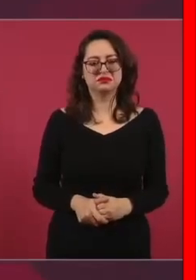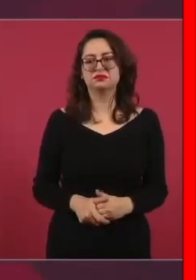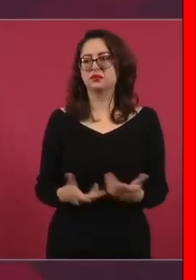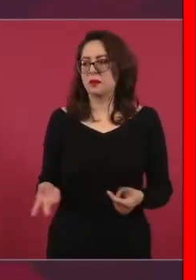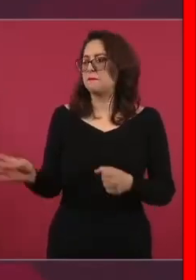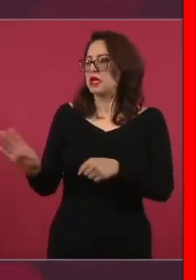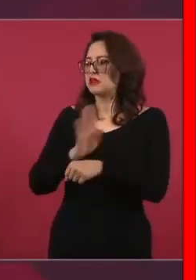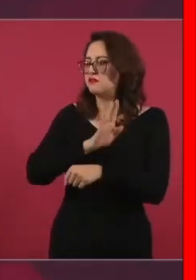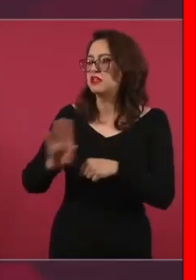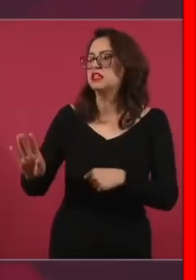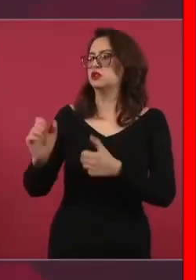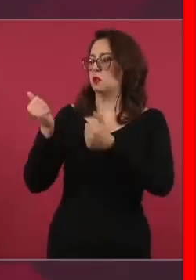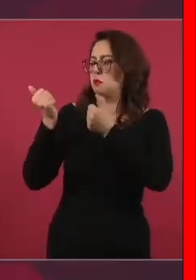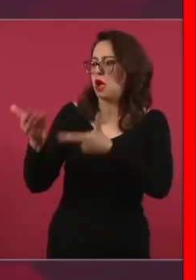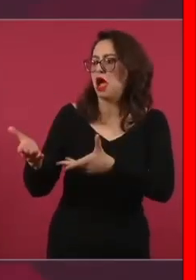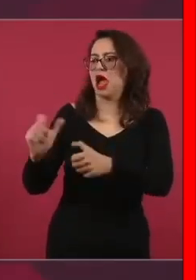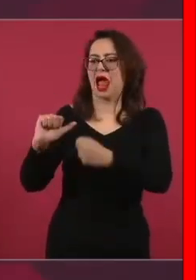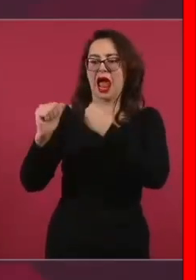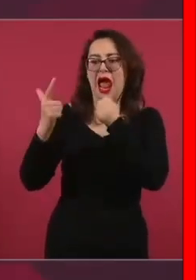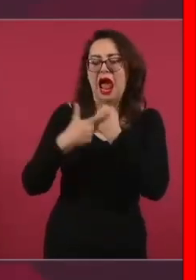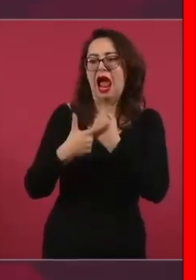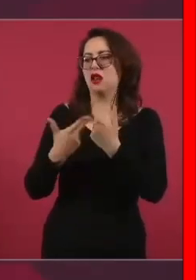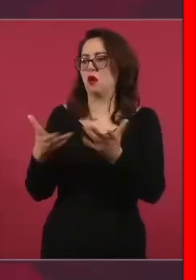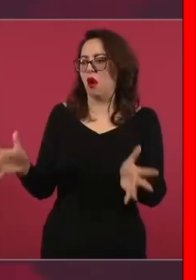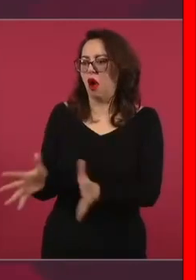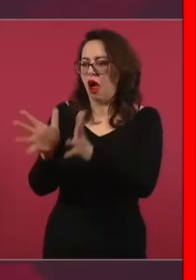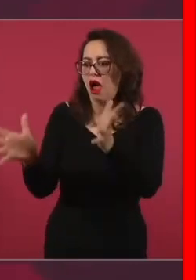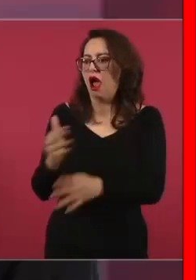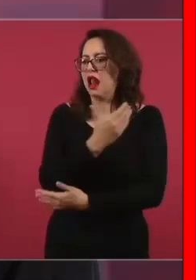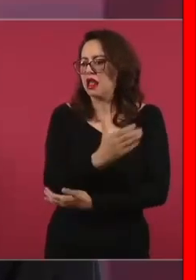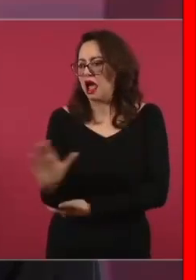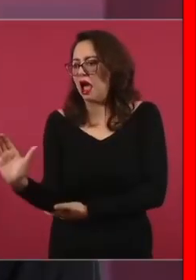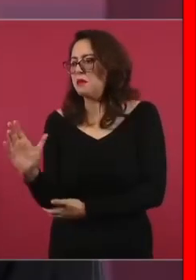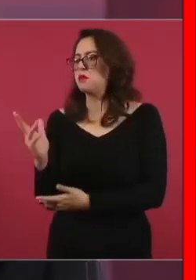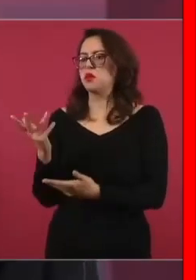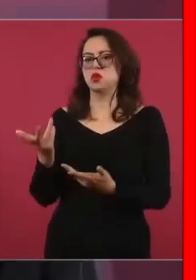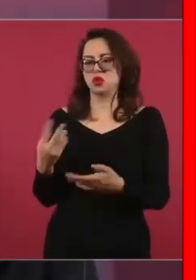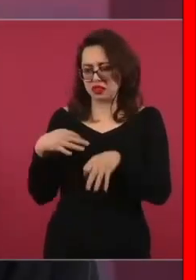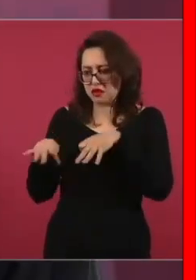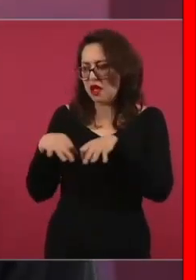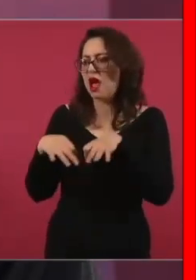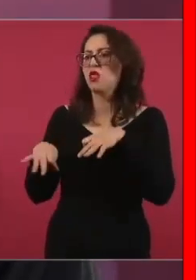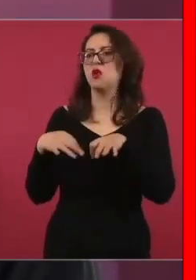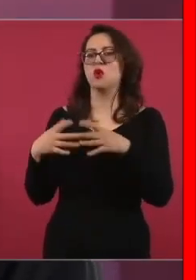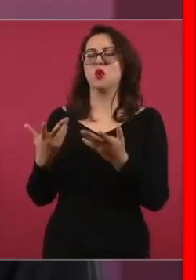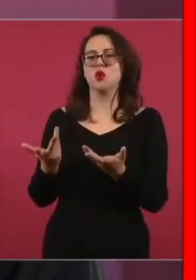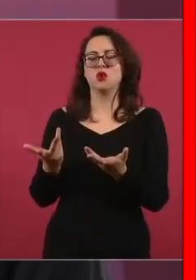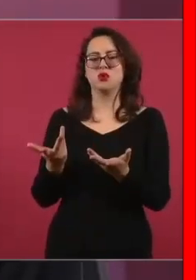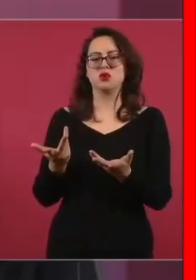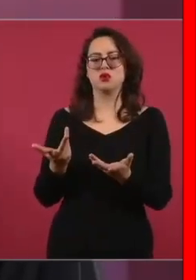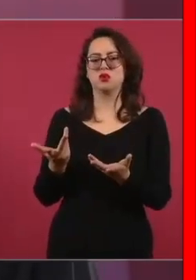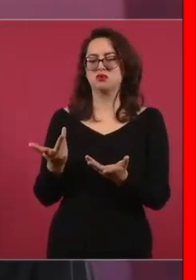beneficio? Nada. ¿A los campesinos? ¿A los obreros?